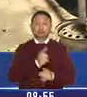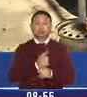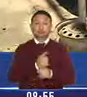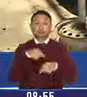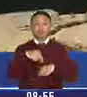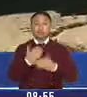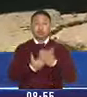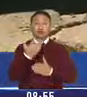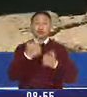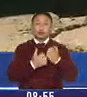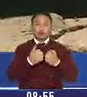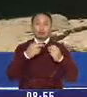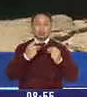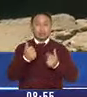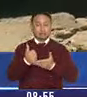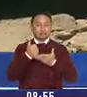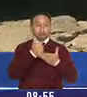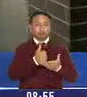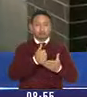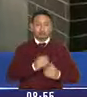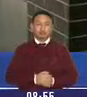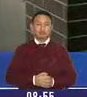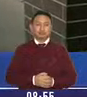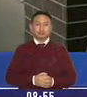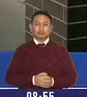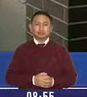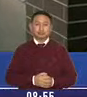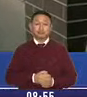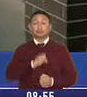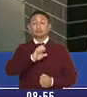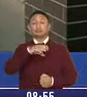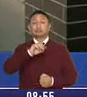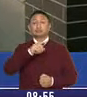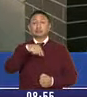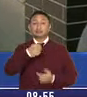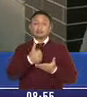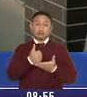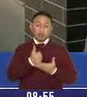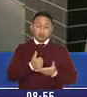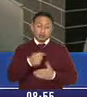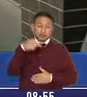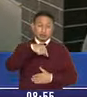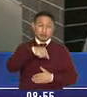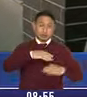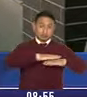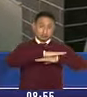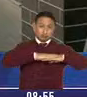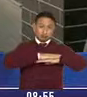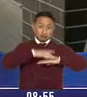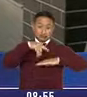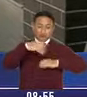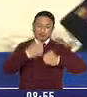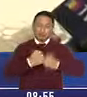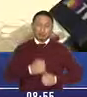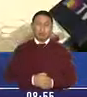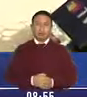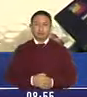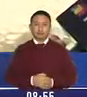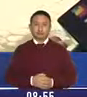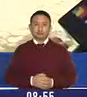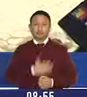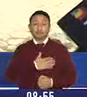nuevo problema también sea solucionado. A solicitarle a Lema para que nos ayuden con este arreglo en la vía que nos está causando inconvenientes.